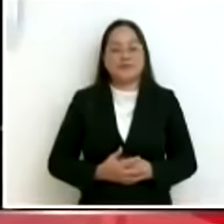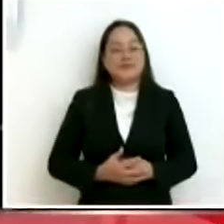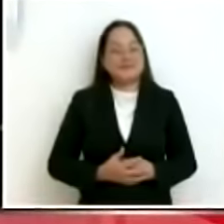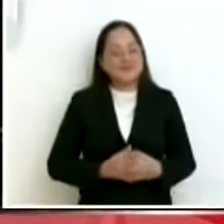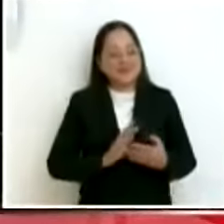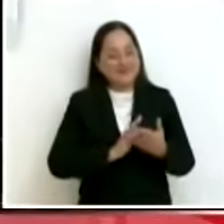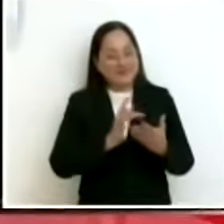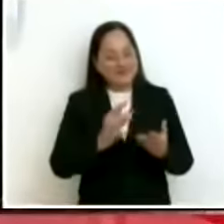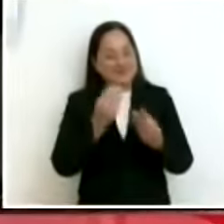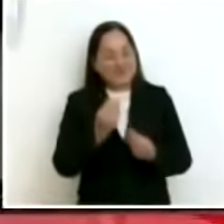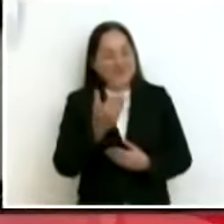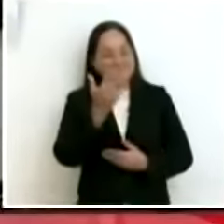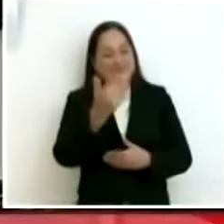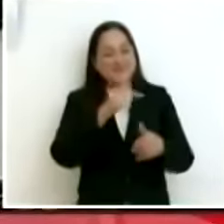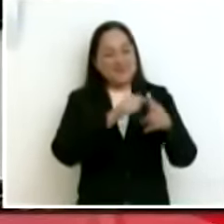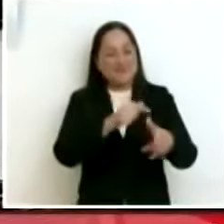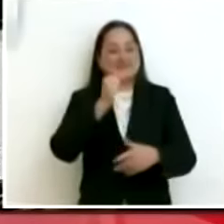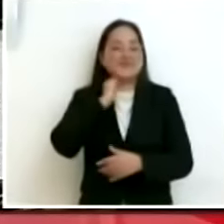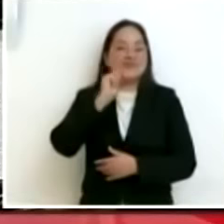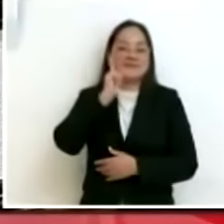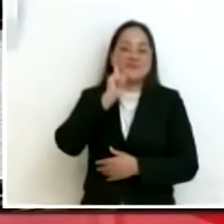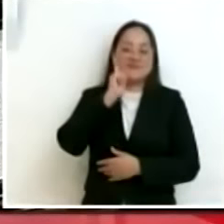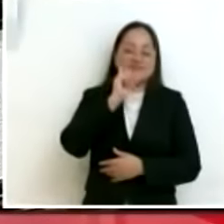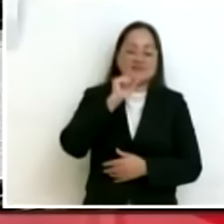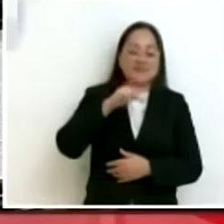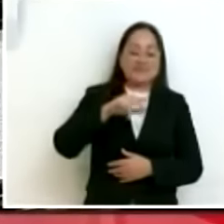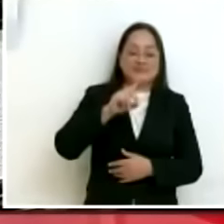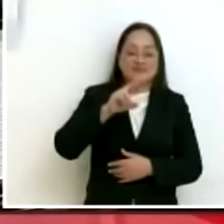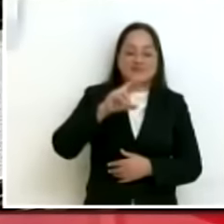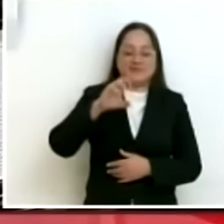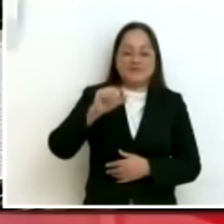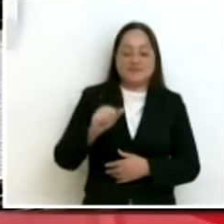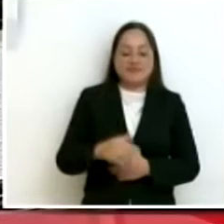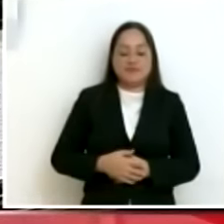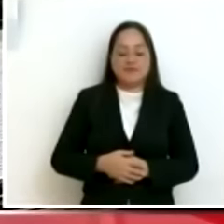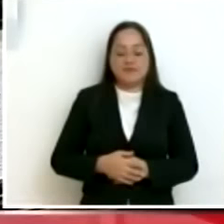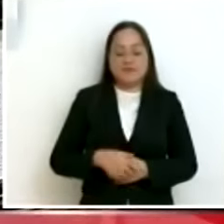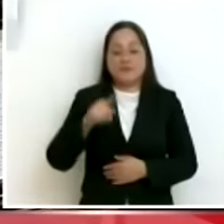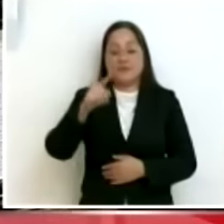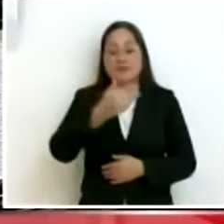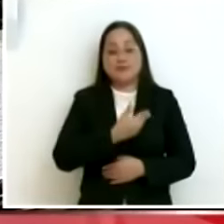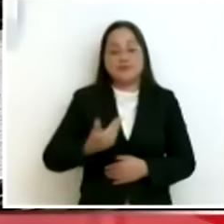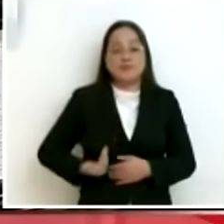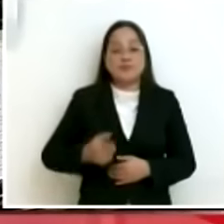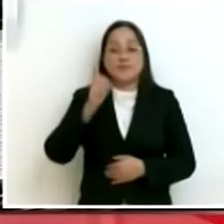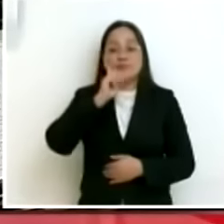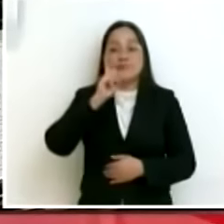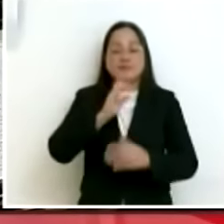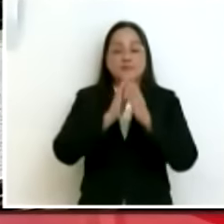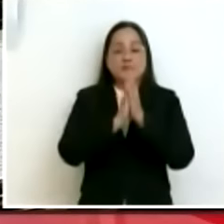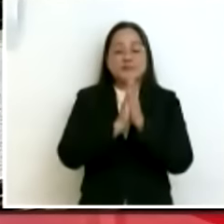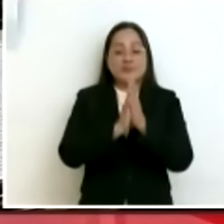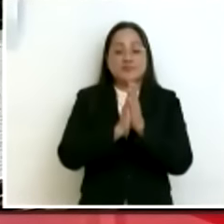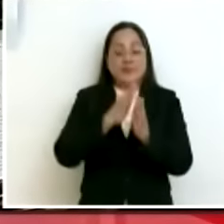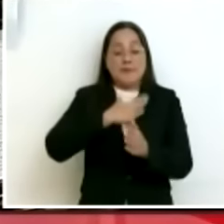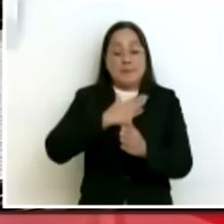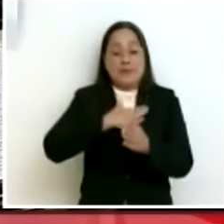Muchas gracias. Continúe, senadora Andrea. Le pediría a la presidenta que repongan mi tiempo, por favor.